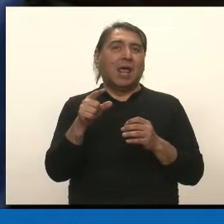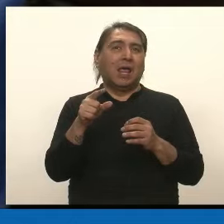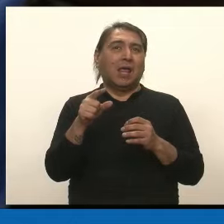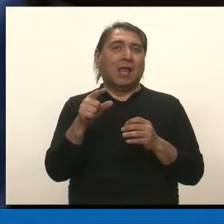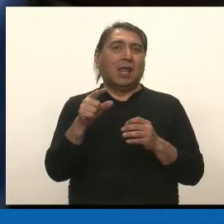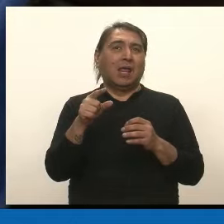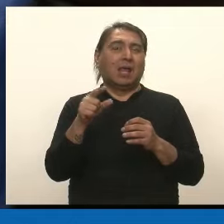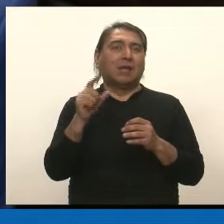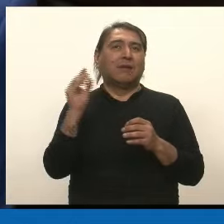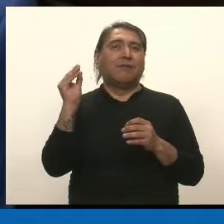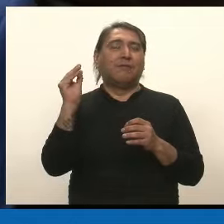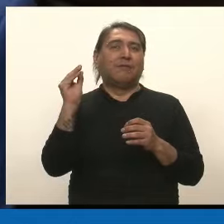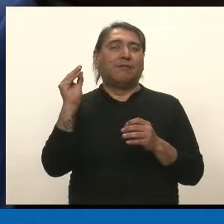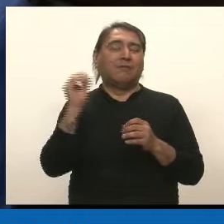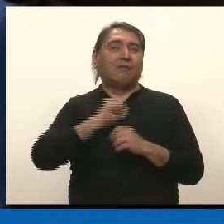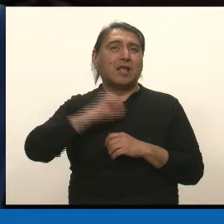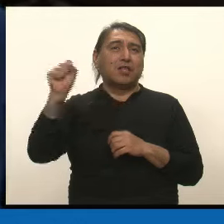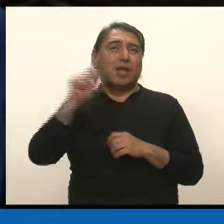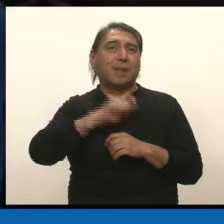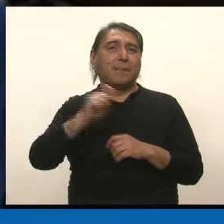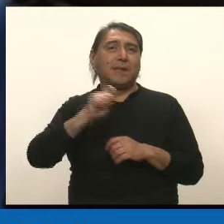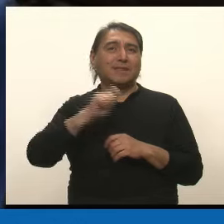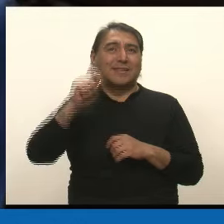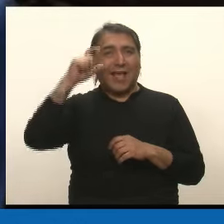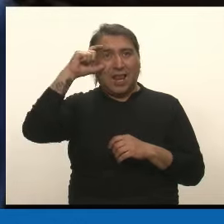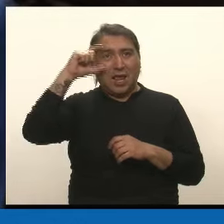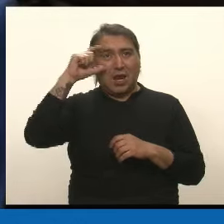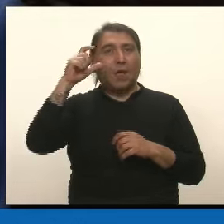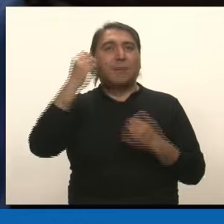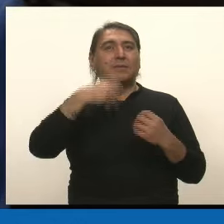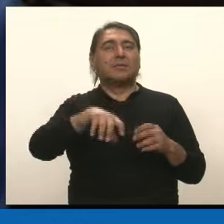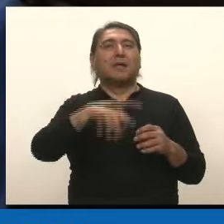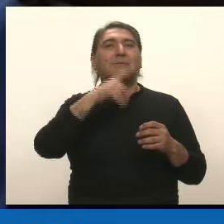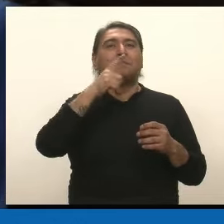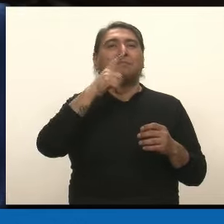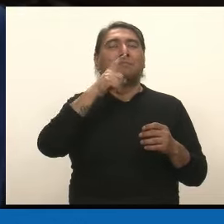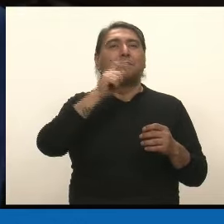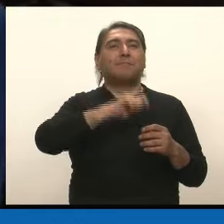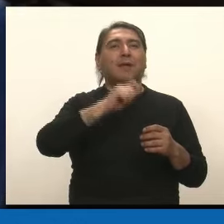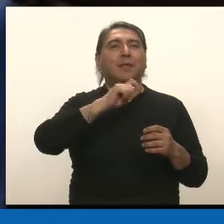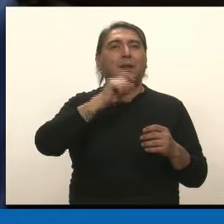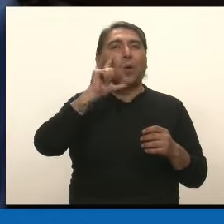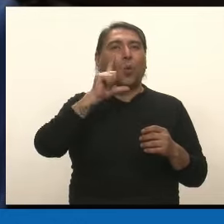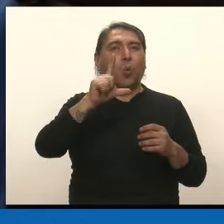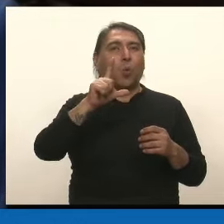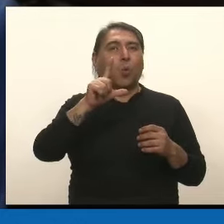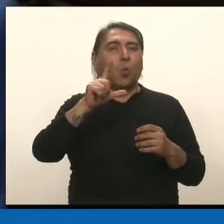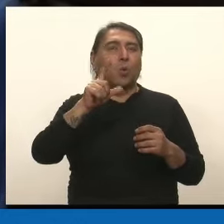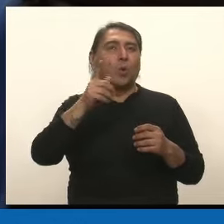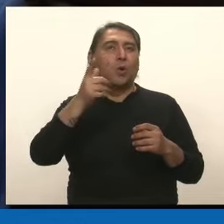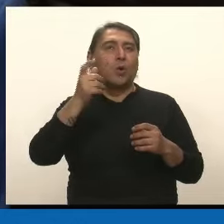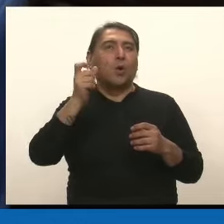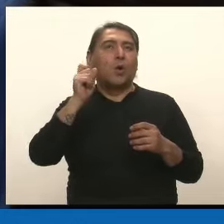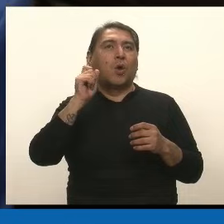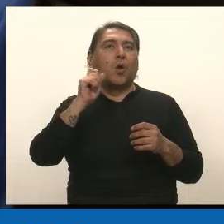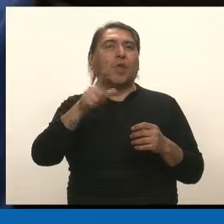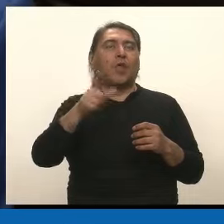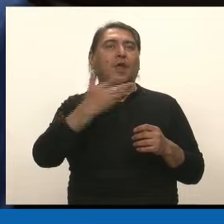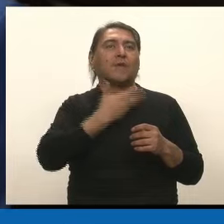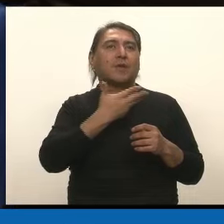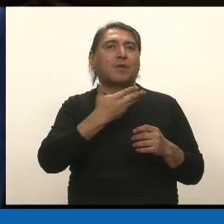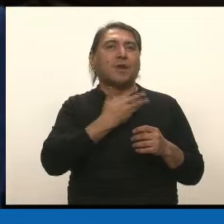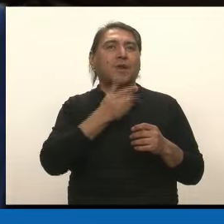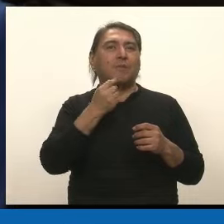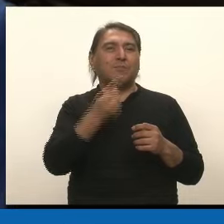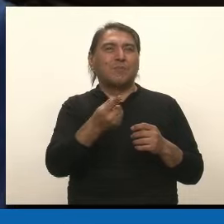en el mes de enero aplicarla desde el mes de julio y no retroactiva desde febrero como